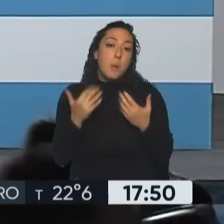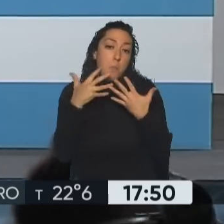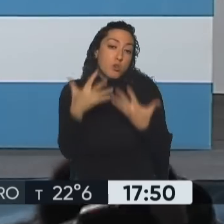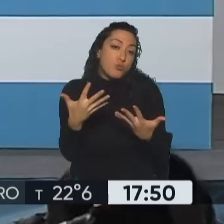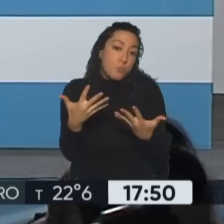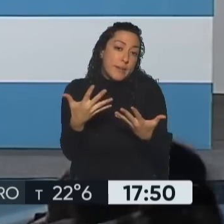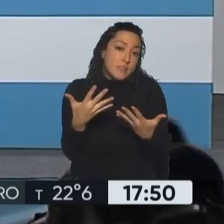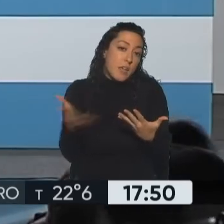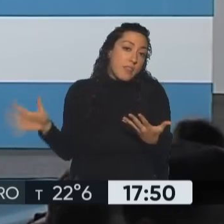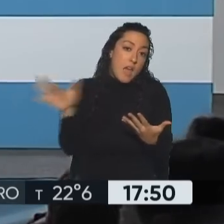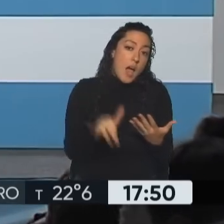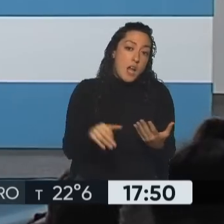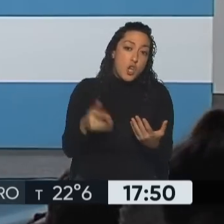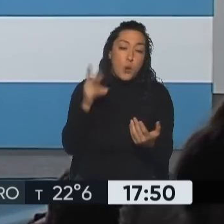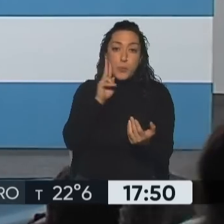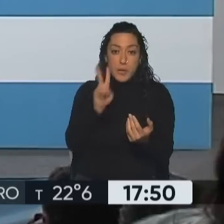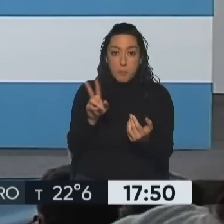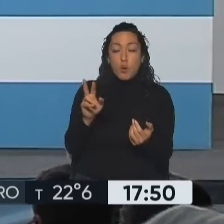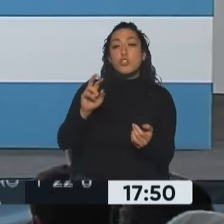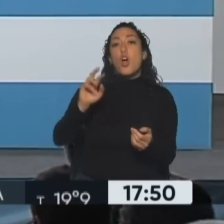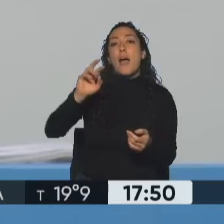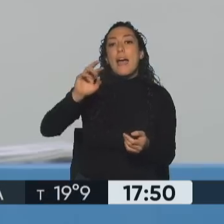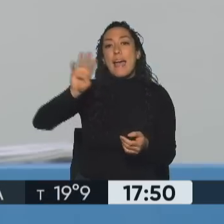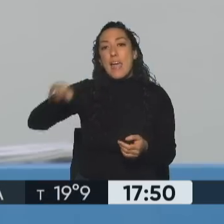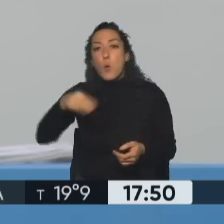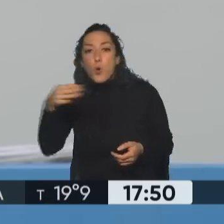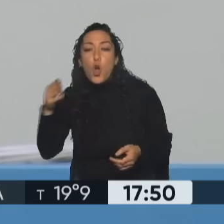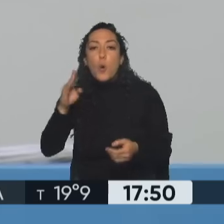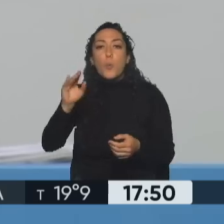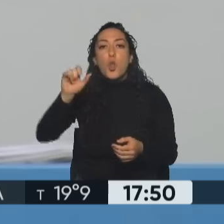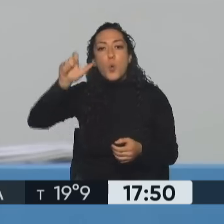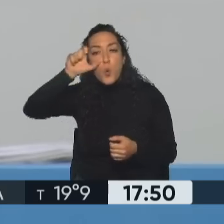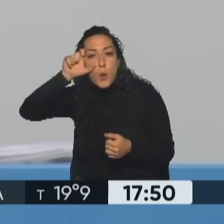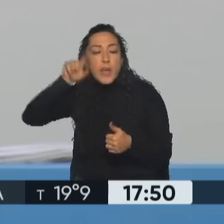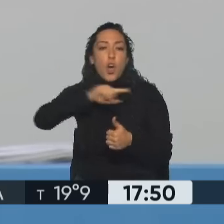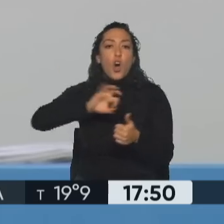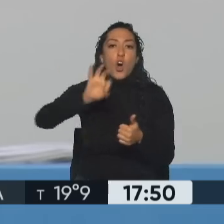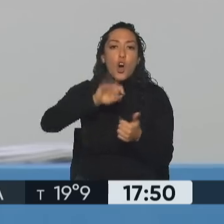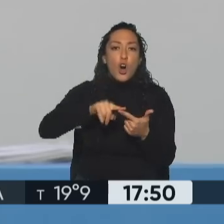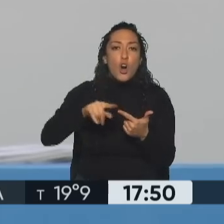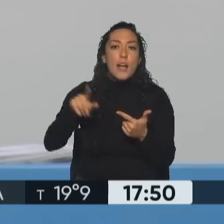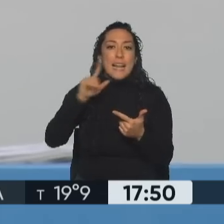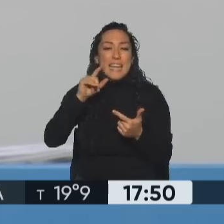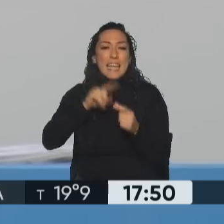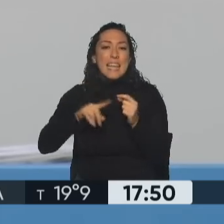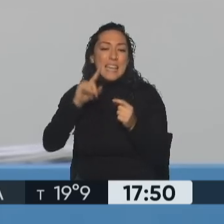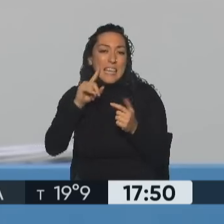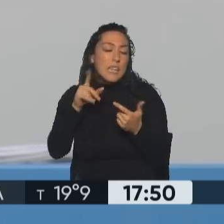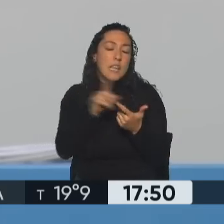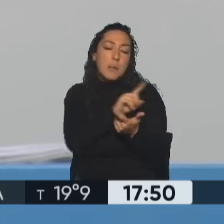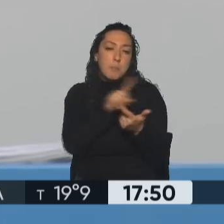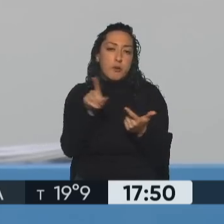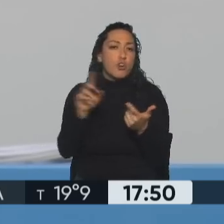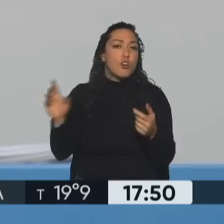lo que estamos viendo a diario, no hay un euro blue, ni hay un contado con liqui, es todo